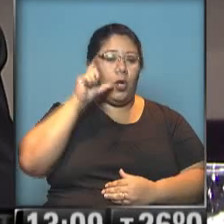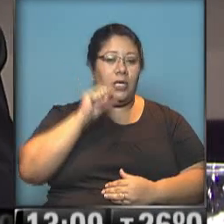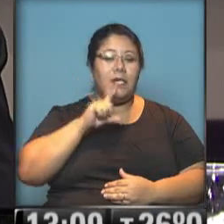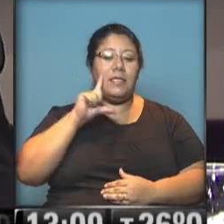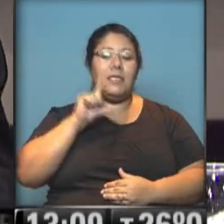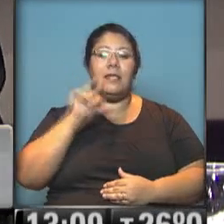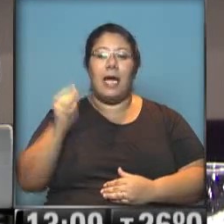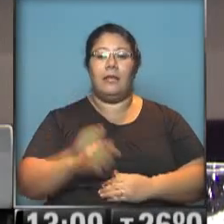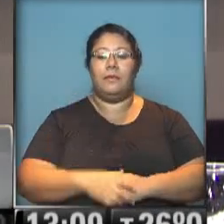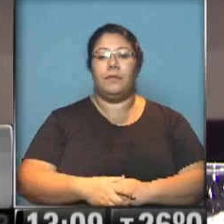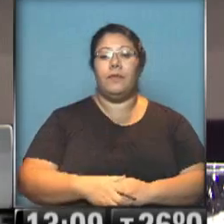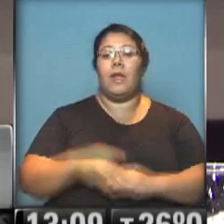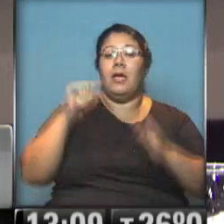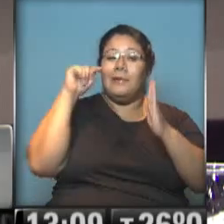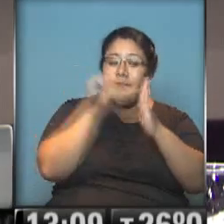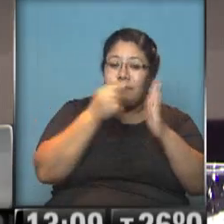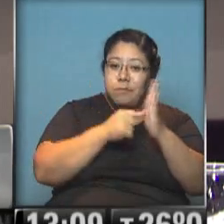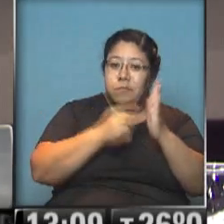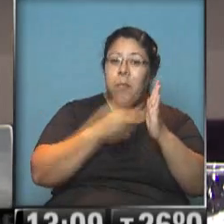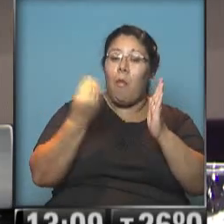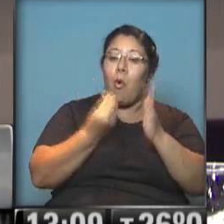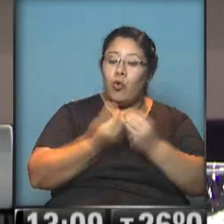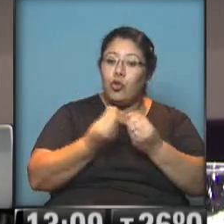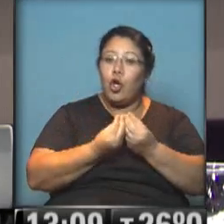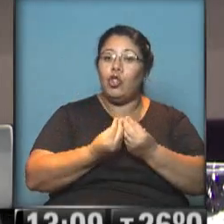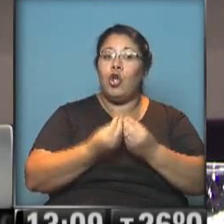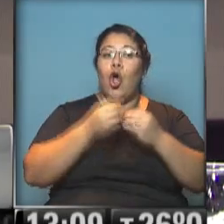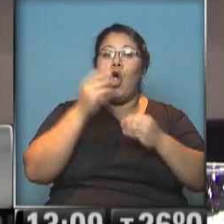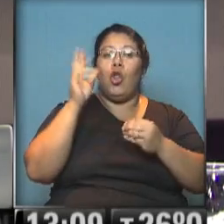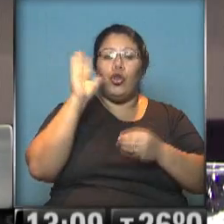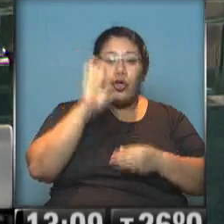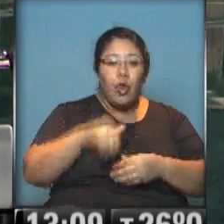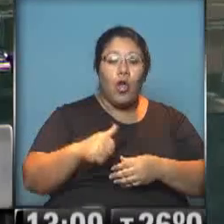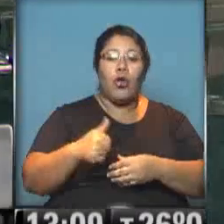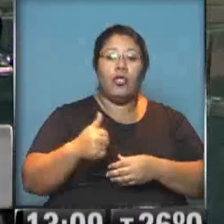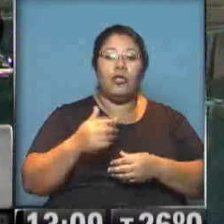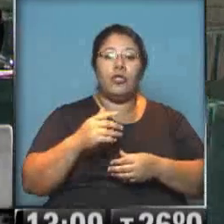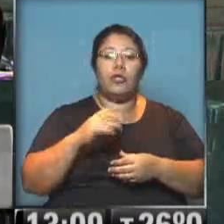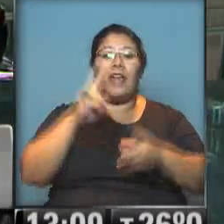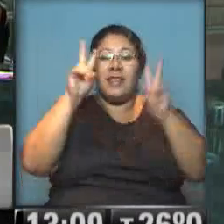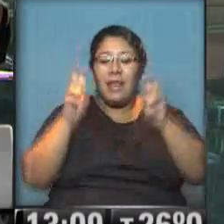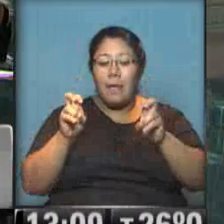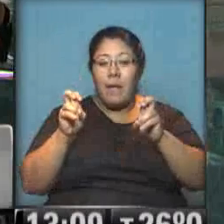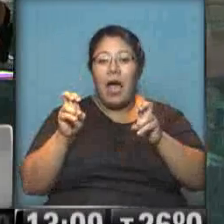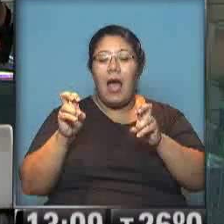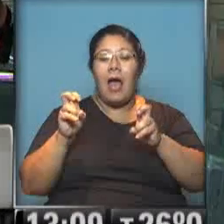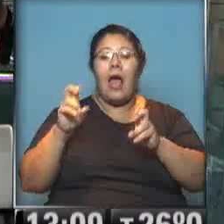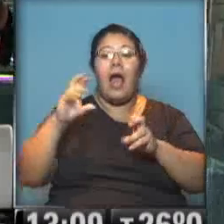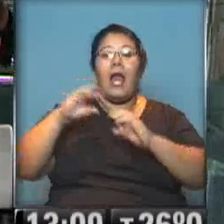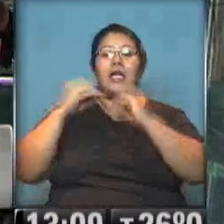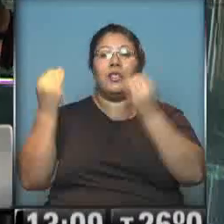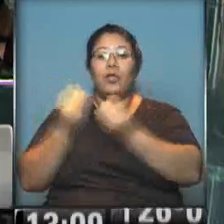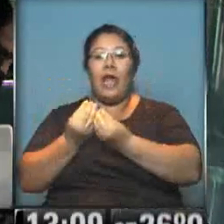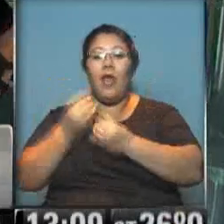esta apelación y todos referidos al fallo de rafecas primero dice que rafecas